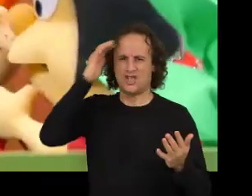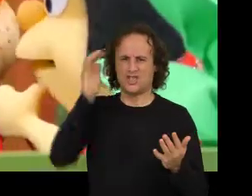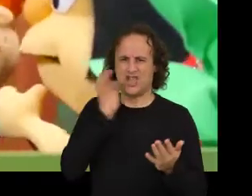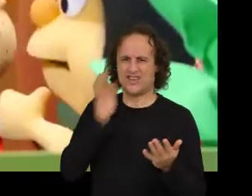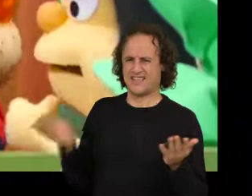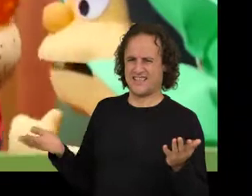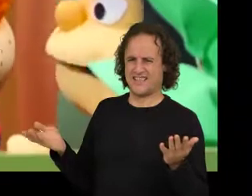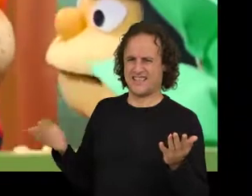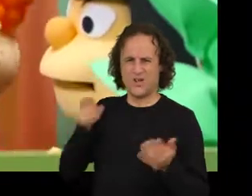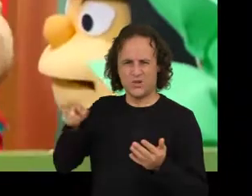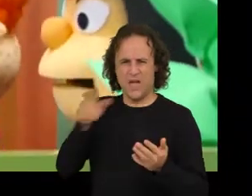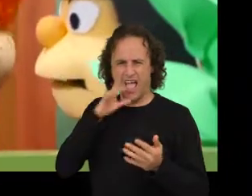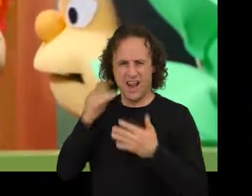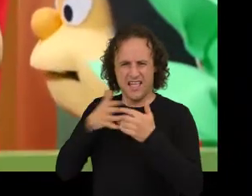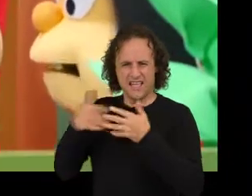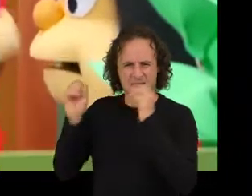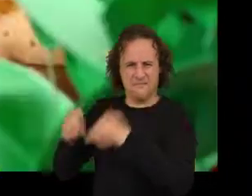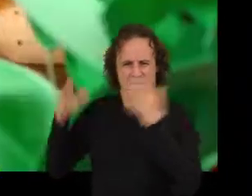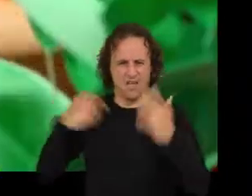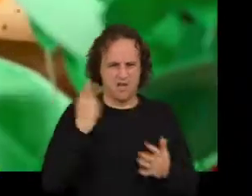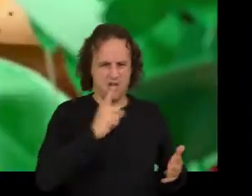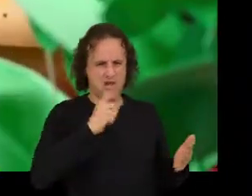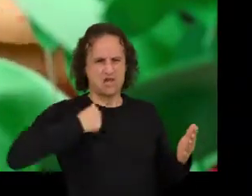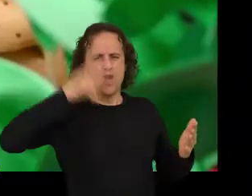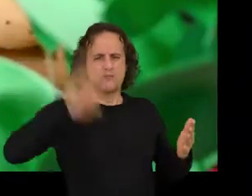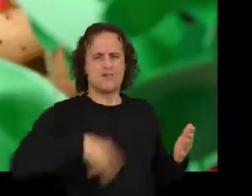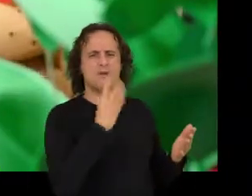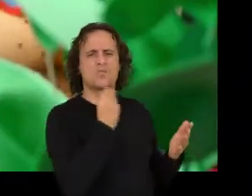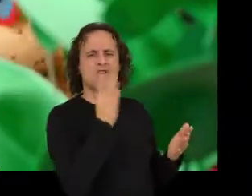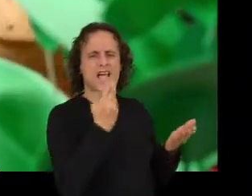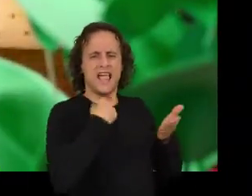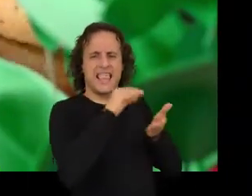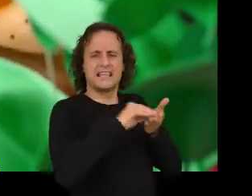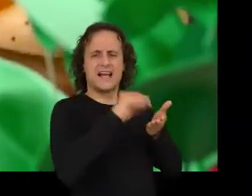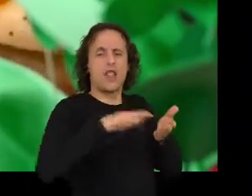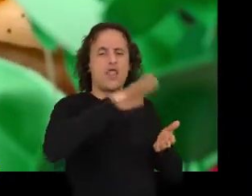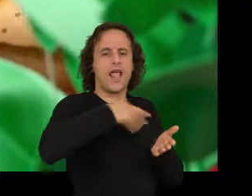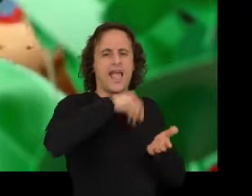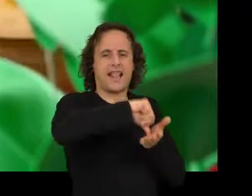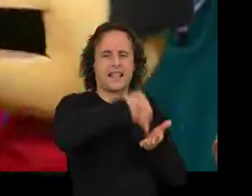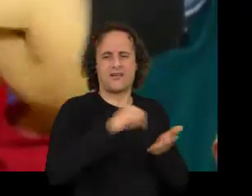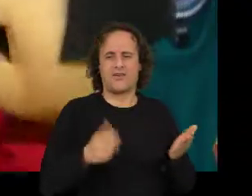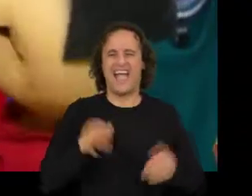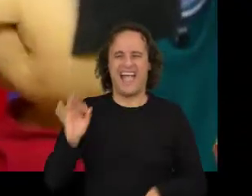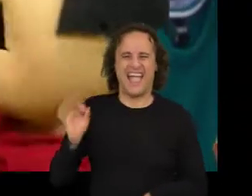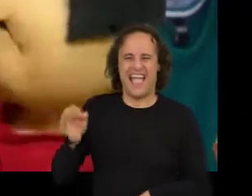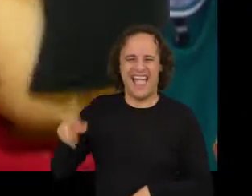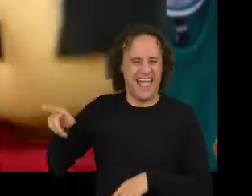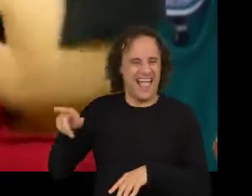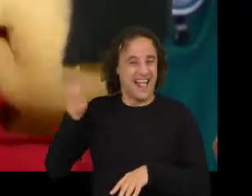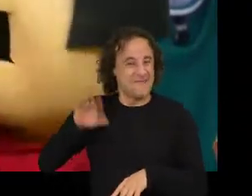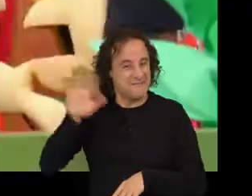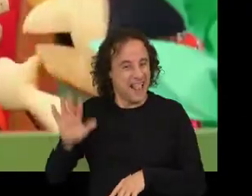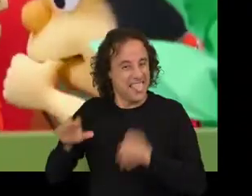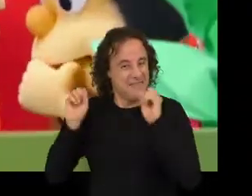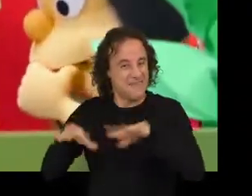Ei, Sonia, vas facer maxia? ¡San Manuel Murguía! ¡Un escritor de Arteixo! ¿Verdade que parece